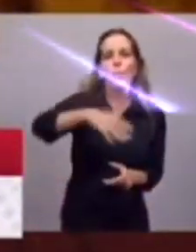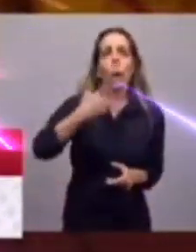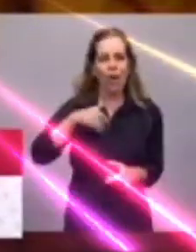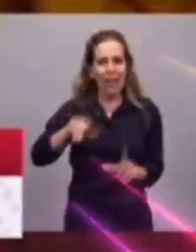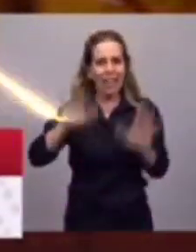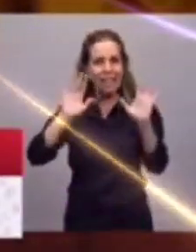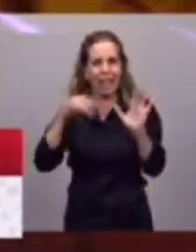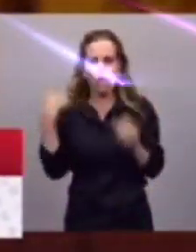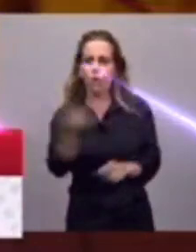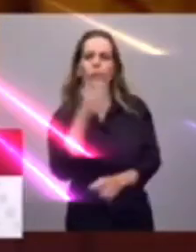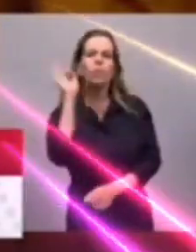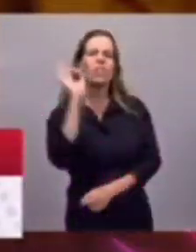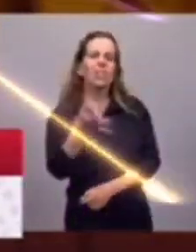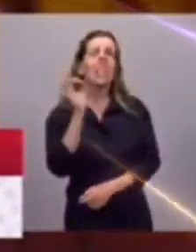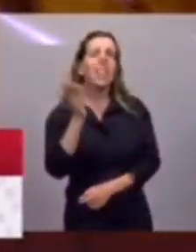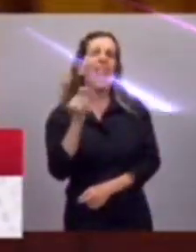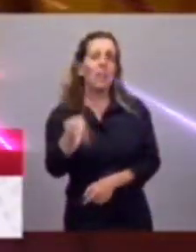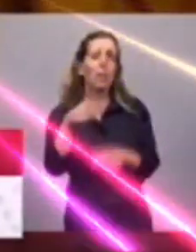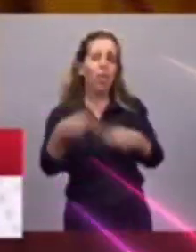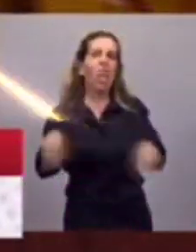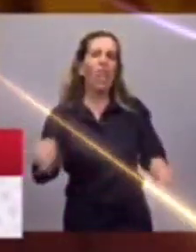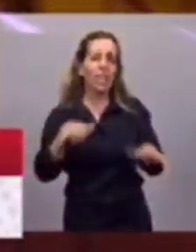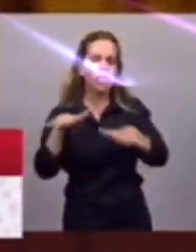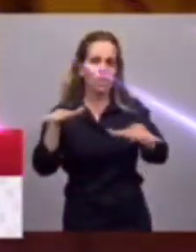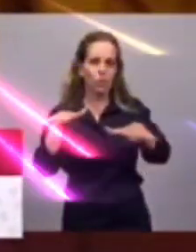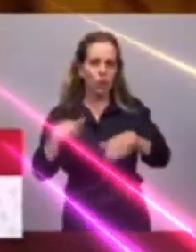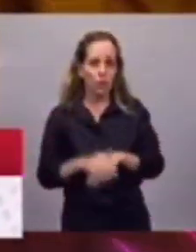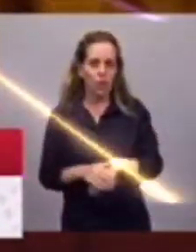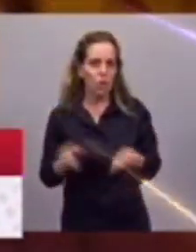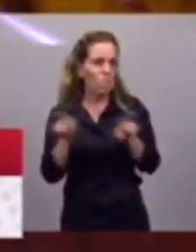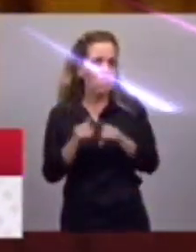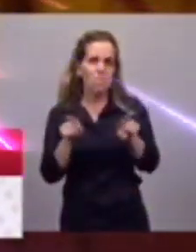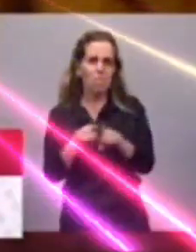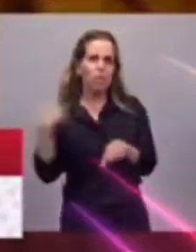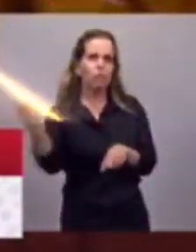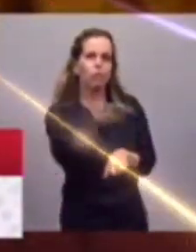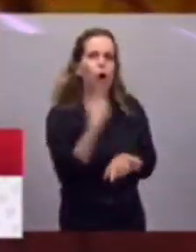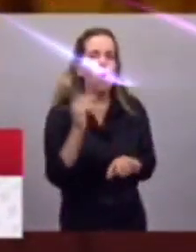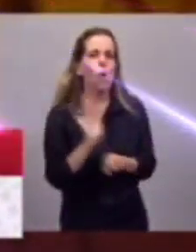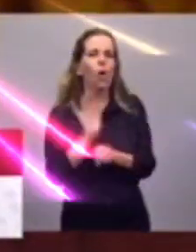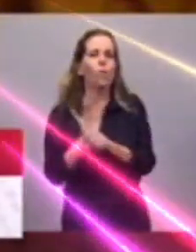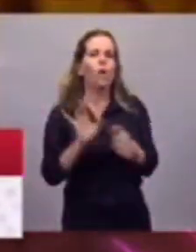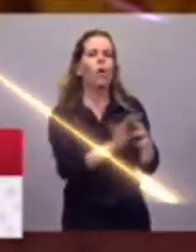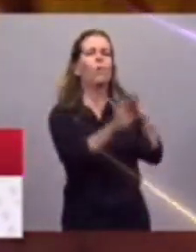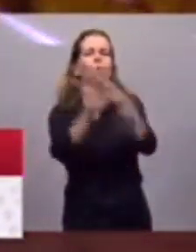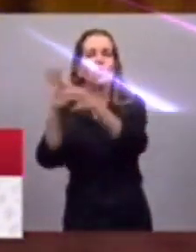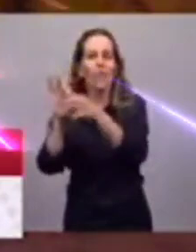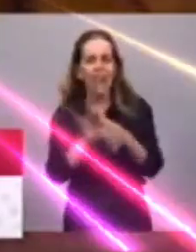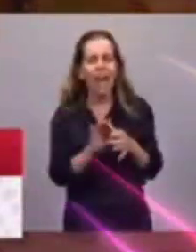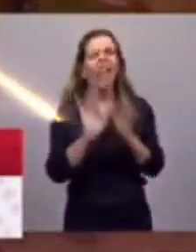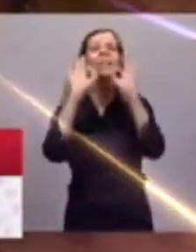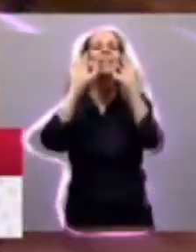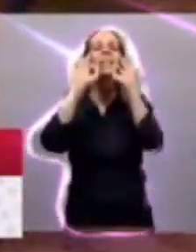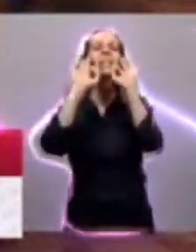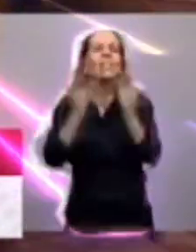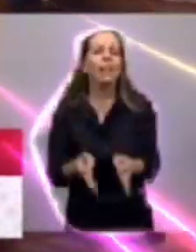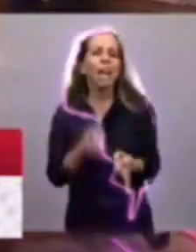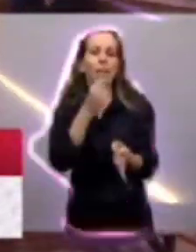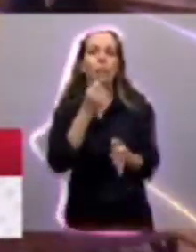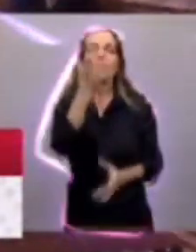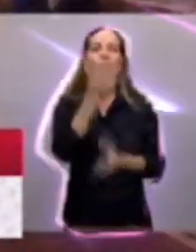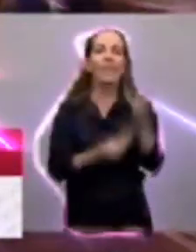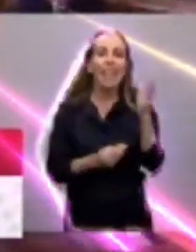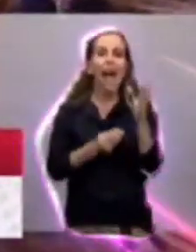eso. Creo que sabemos, como todos, como unidad, sabemos levantarnos,